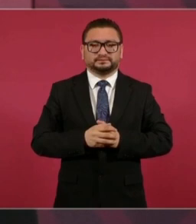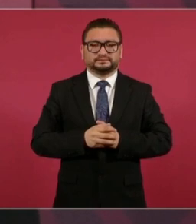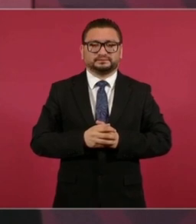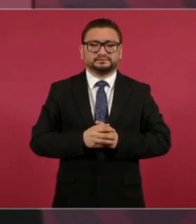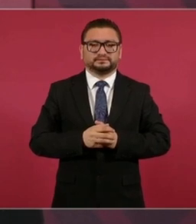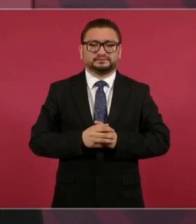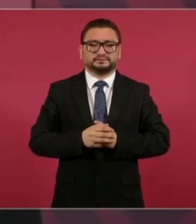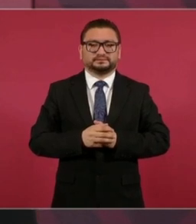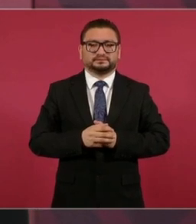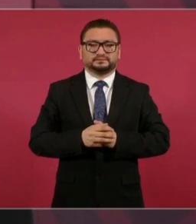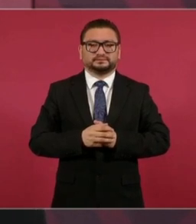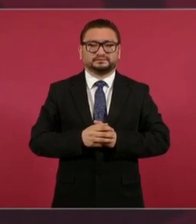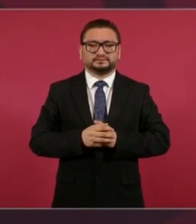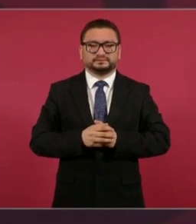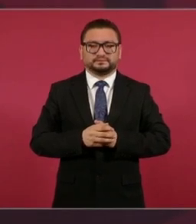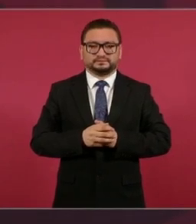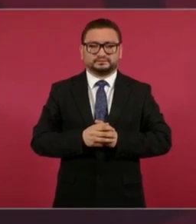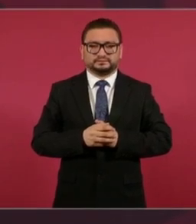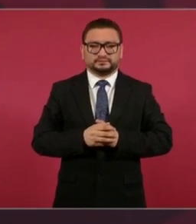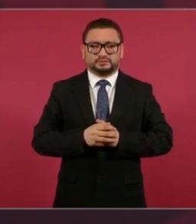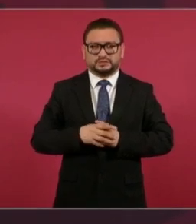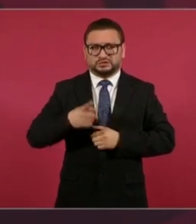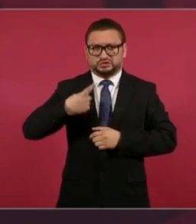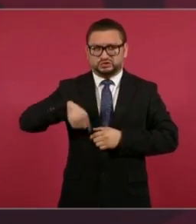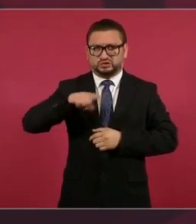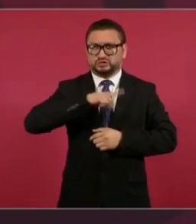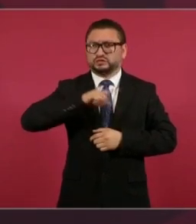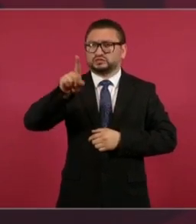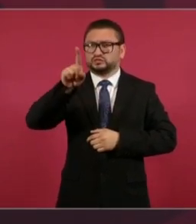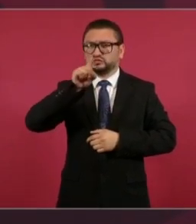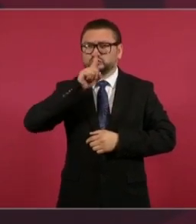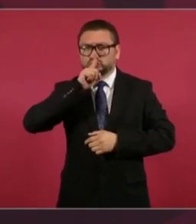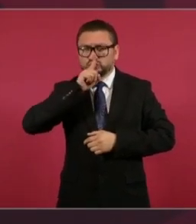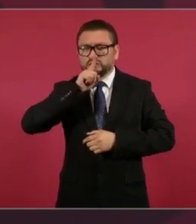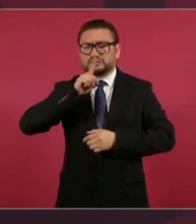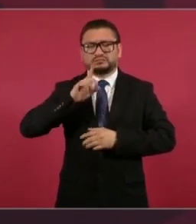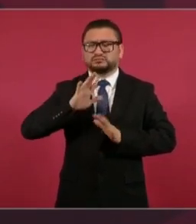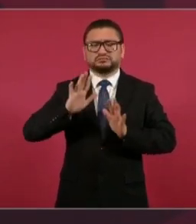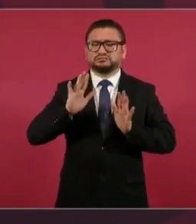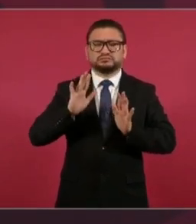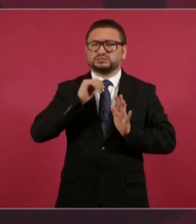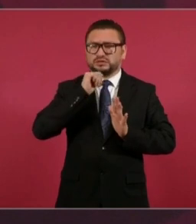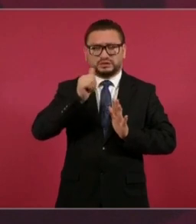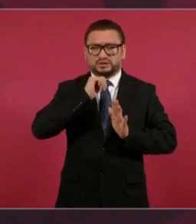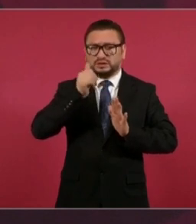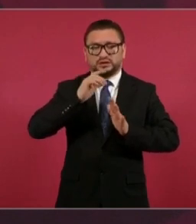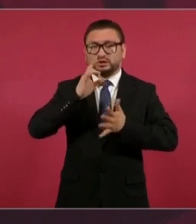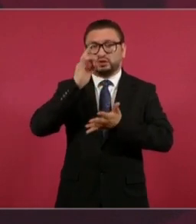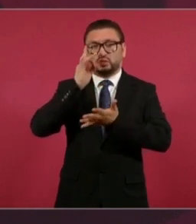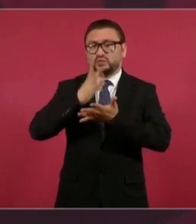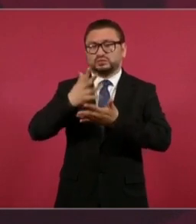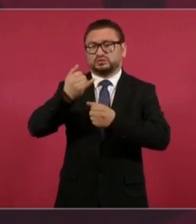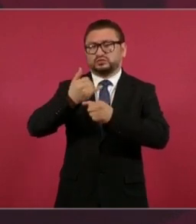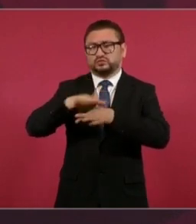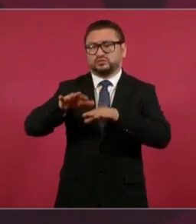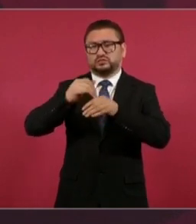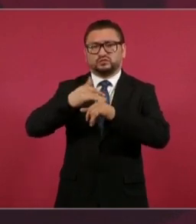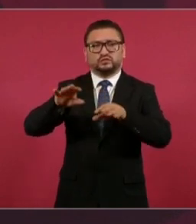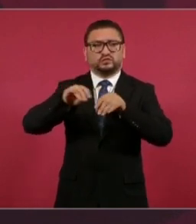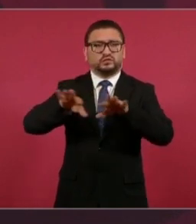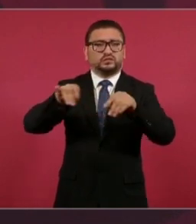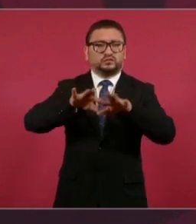libres y no vamos a censurar a nadie nada más es ejercer el derecho de réplica informar informar